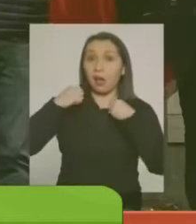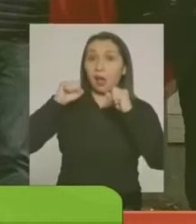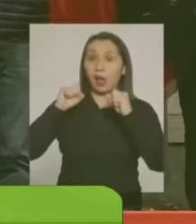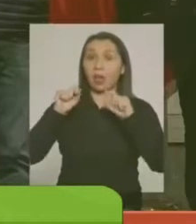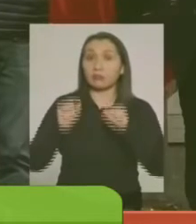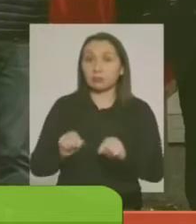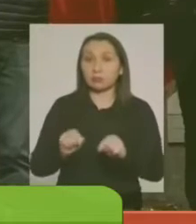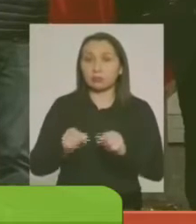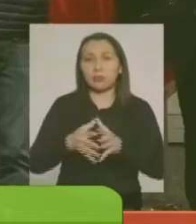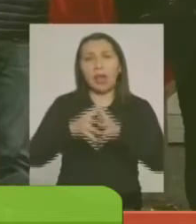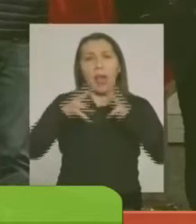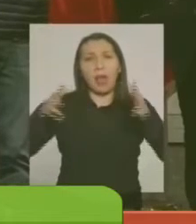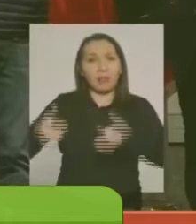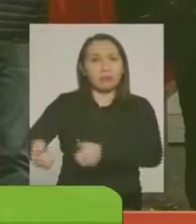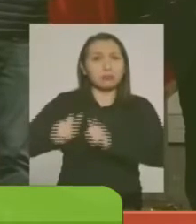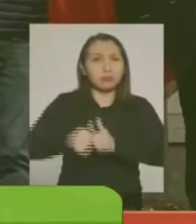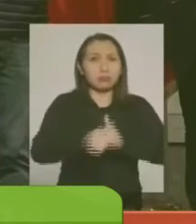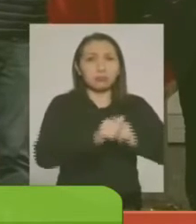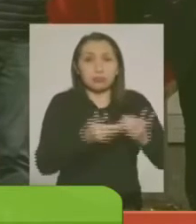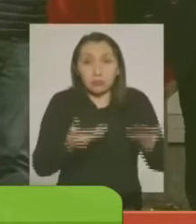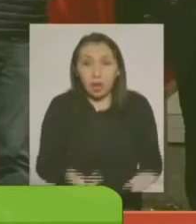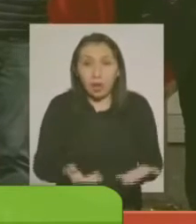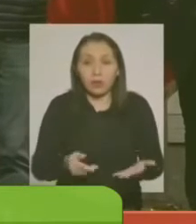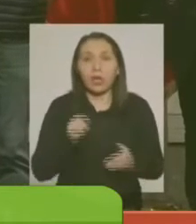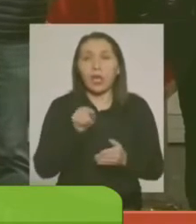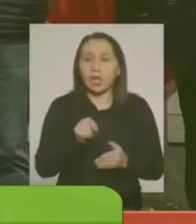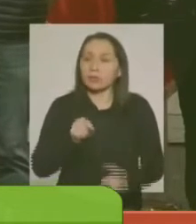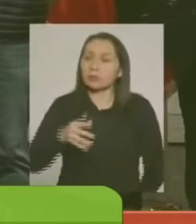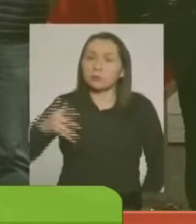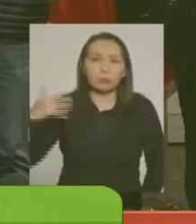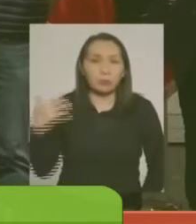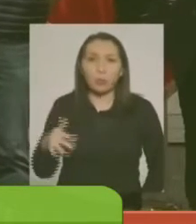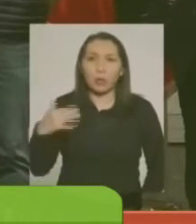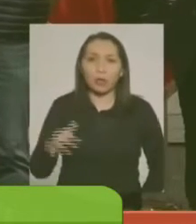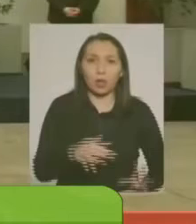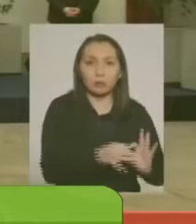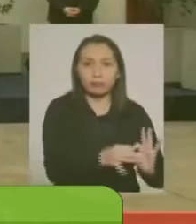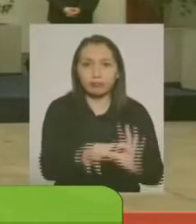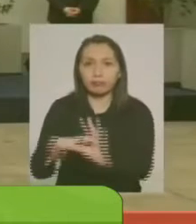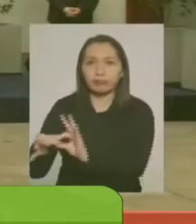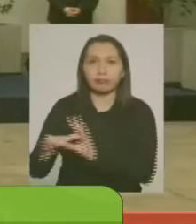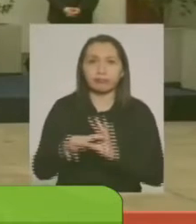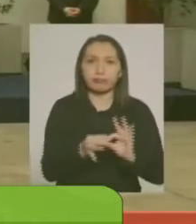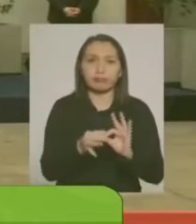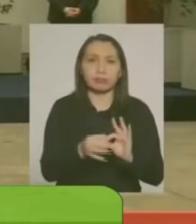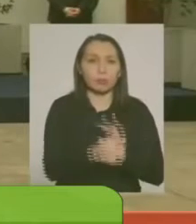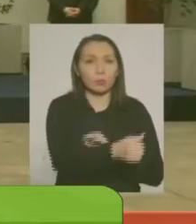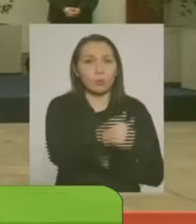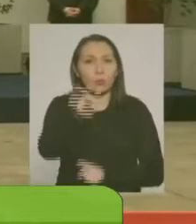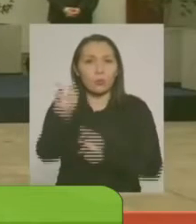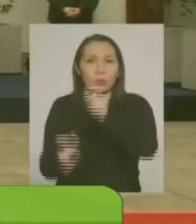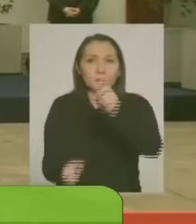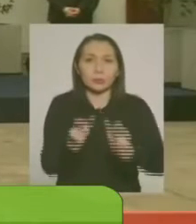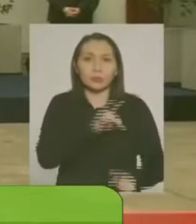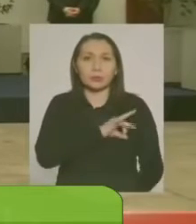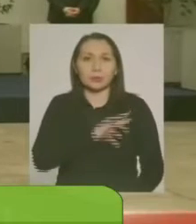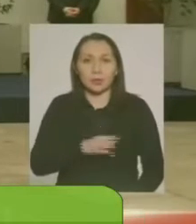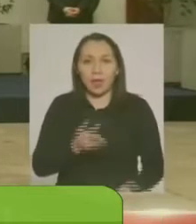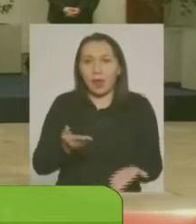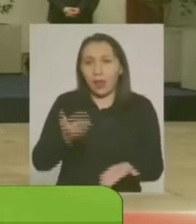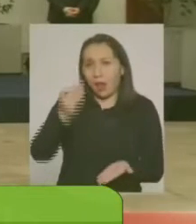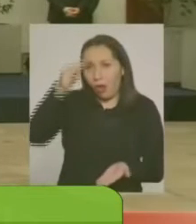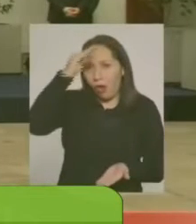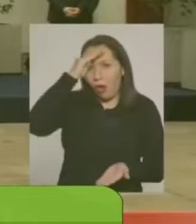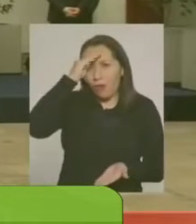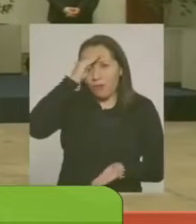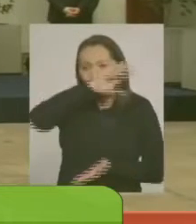permite, van a tener la oportunidad de condonar estas deudas. Entonces, hablar de endeudamiento para las familias es inducir error a la